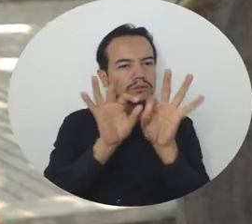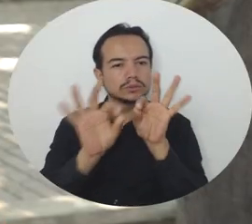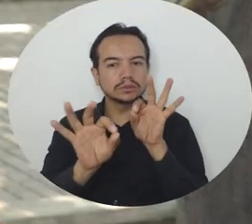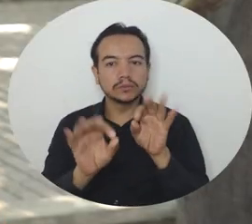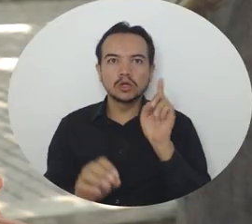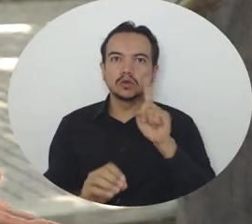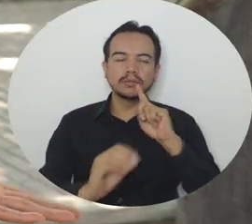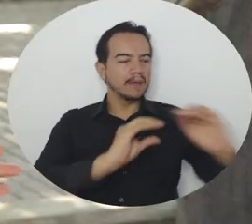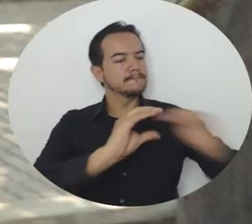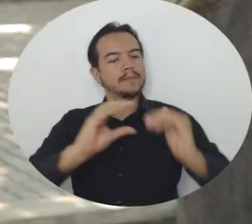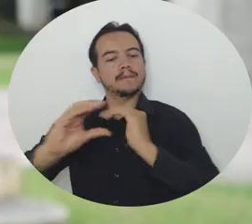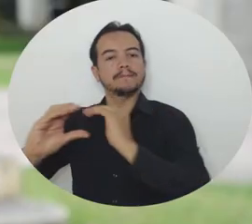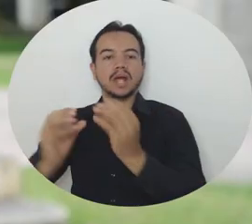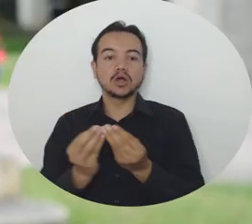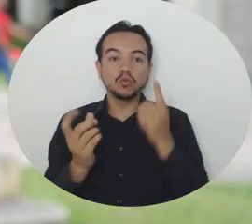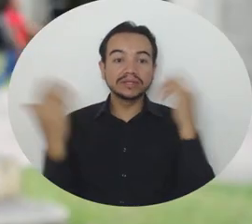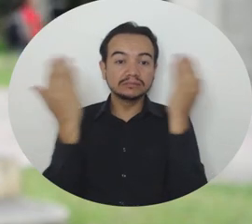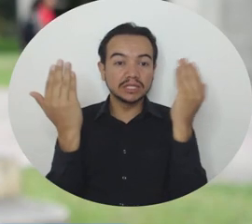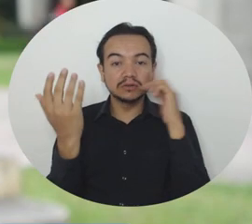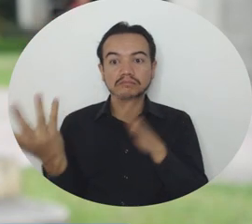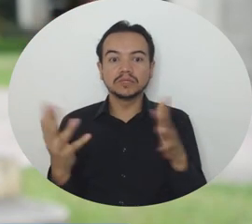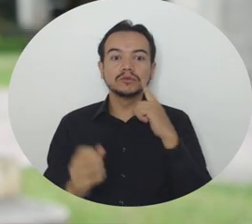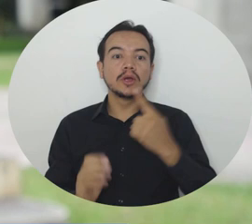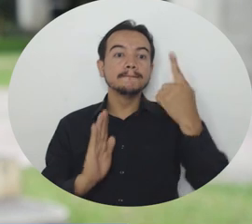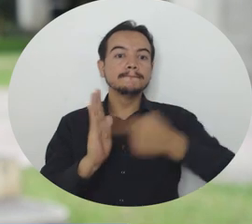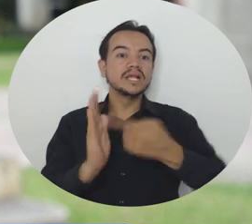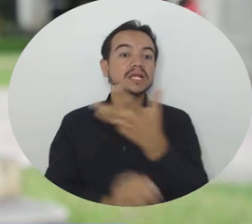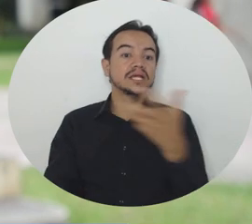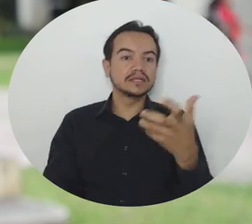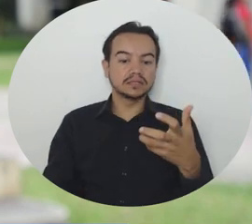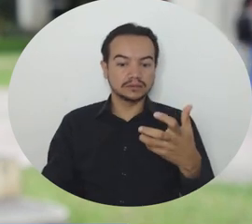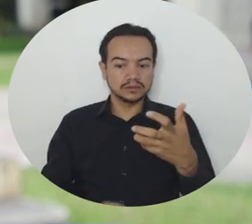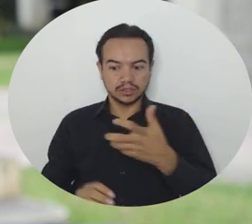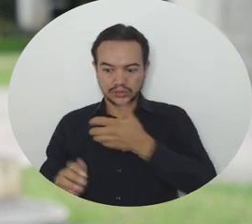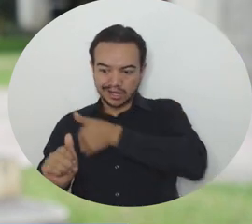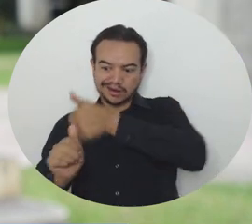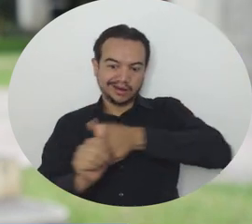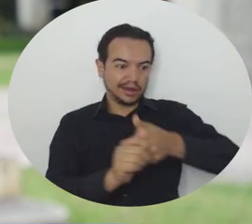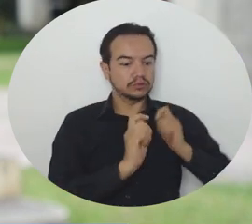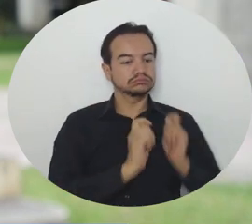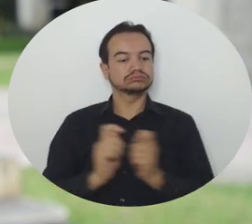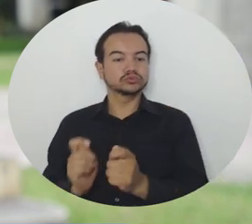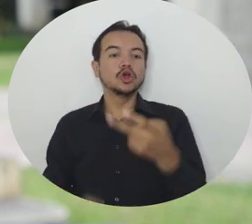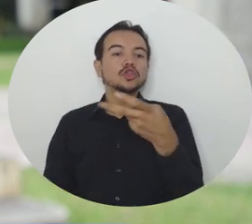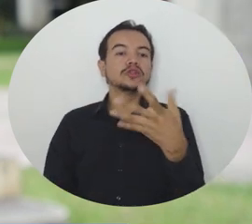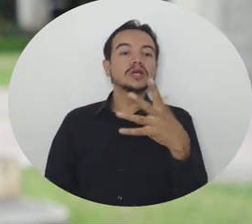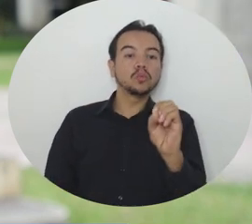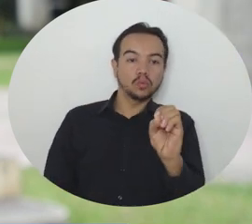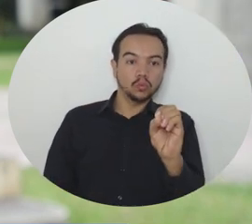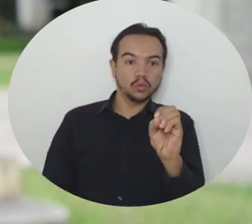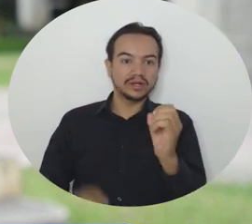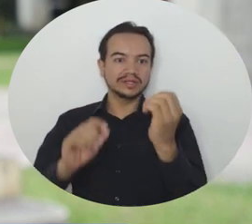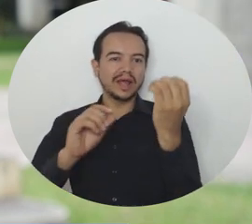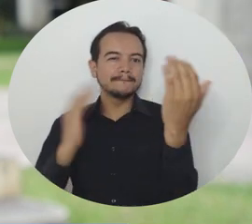de 1.500 películas. Entonces, más o menos, a cada curador le tocan aproximadamente como unos 250 títulos que tiene que